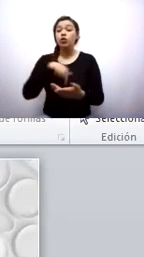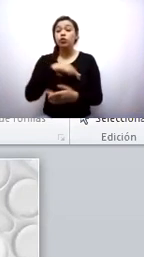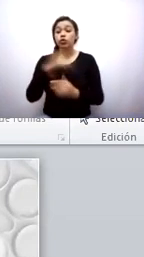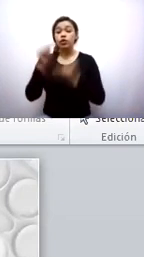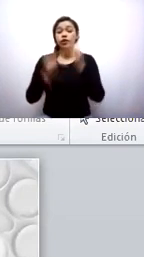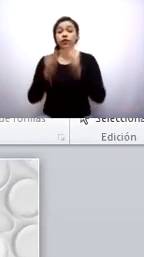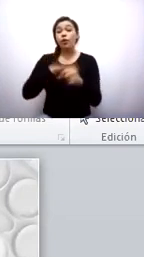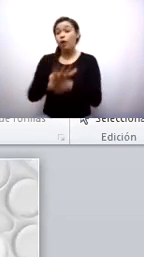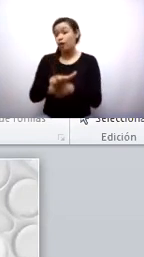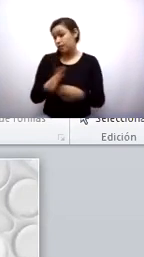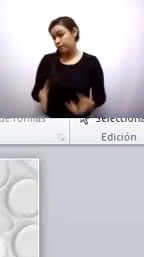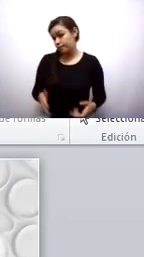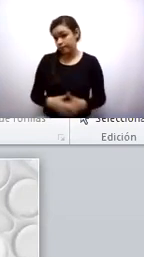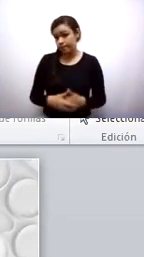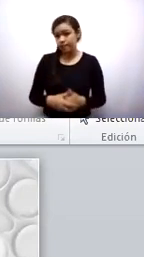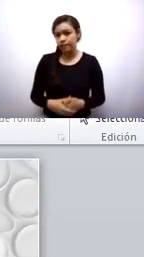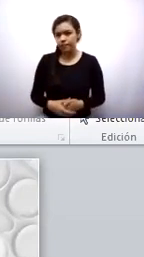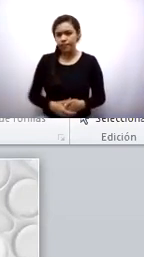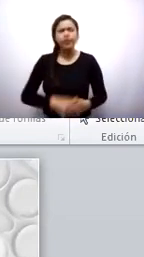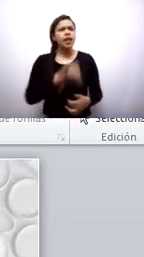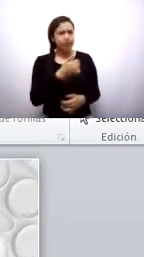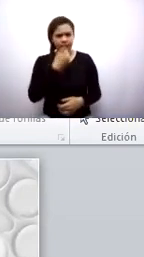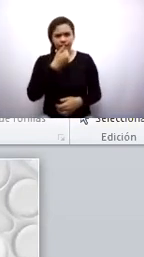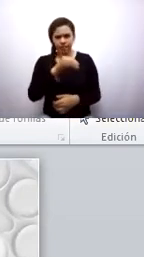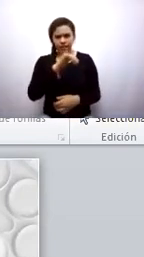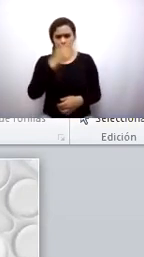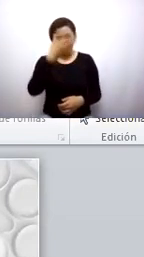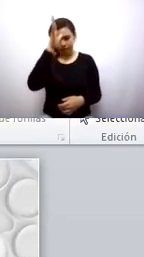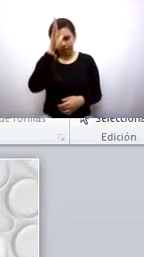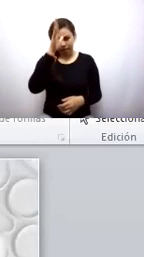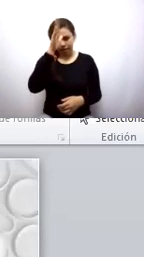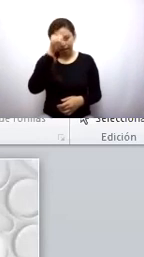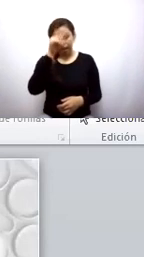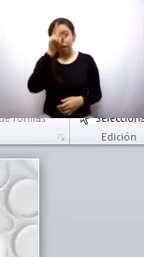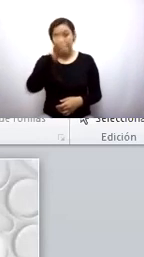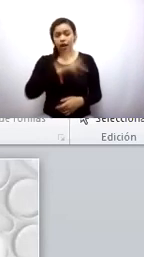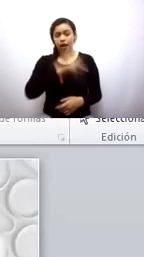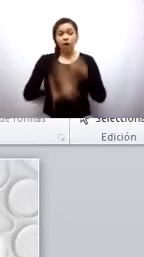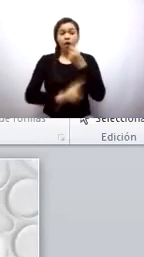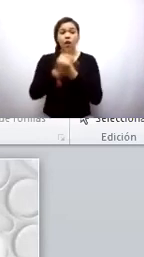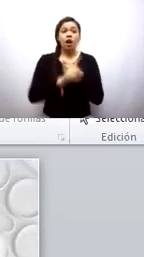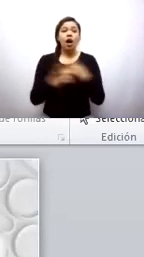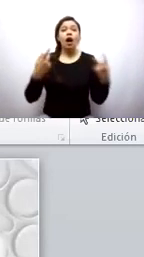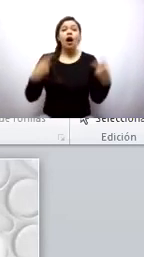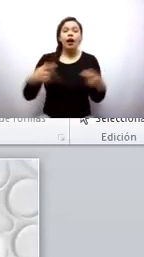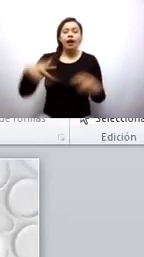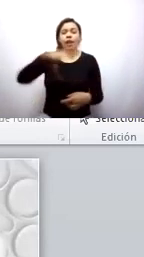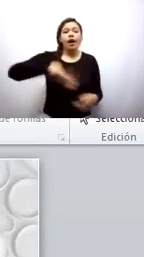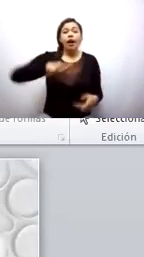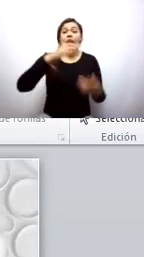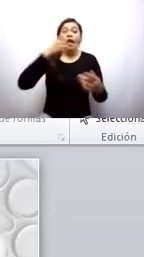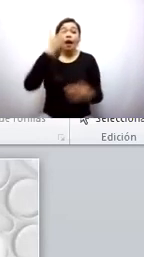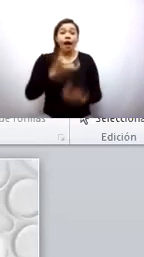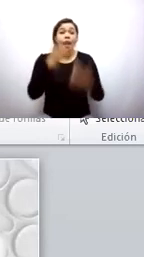justamente. Sí, fíjate que sí es cierto, también tenemos ese problema. Una parte de la población no tiene los recursos y no puede